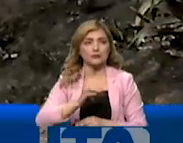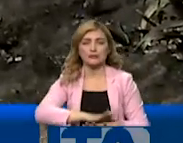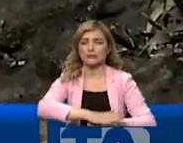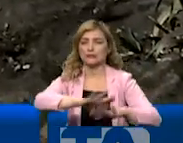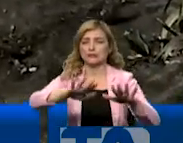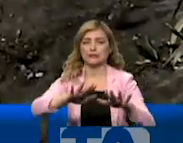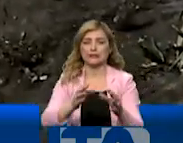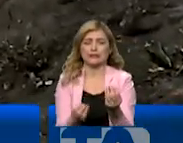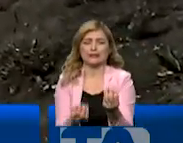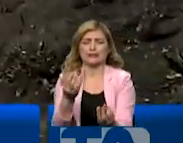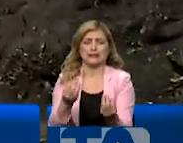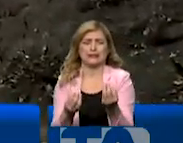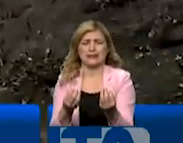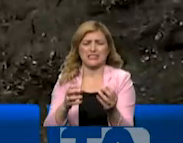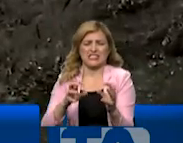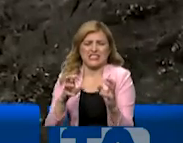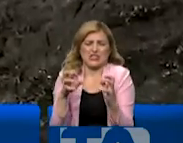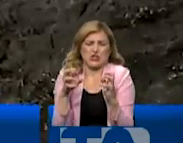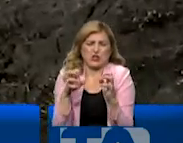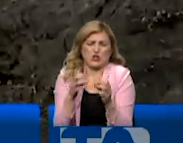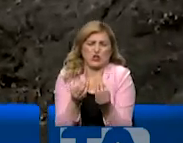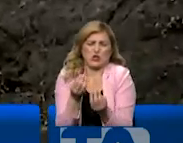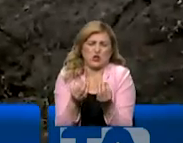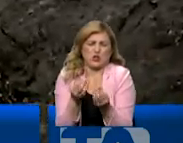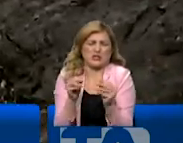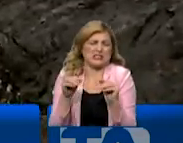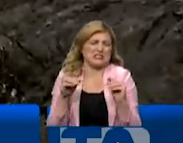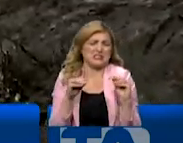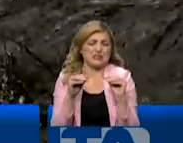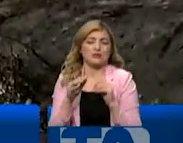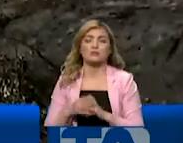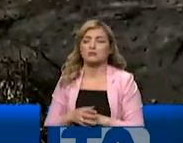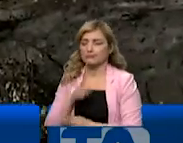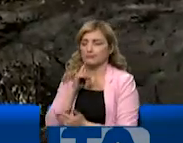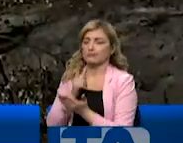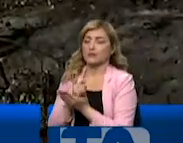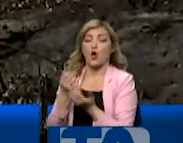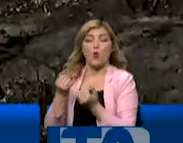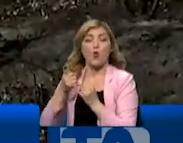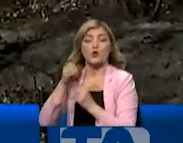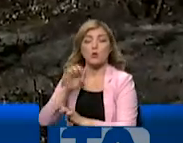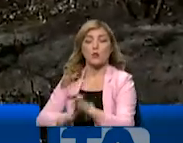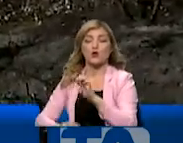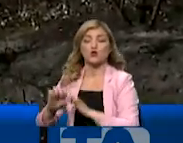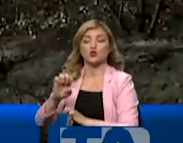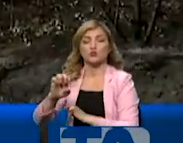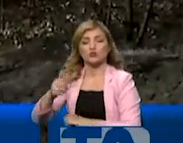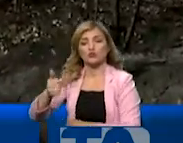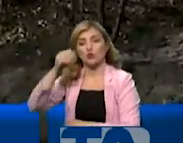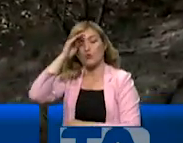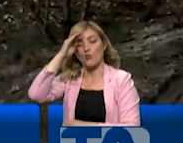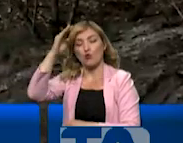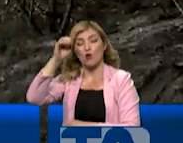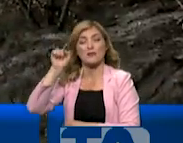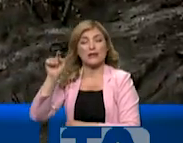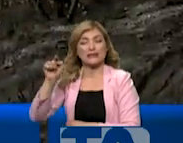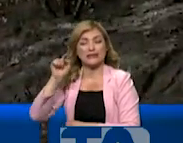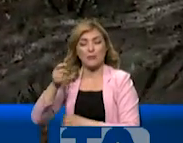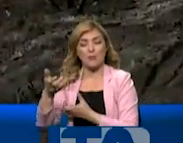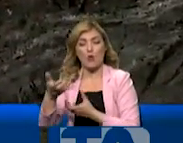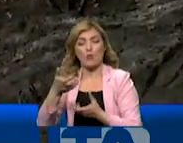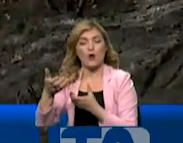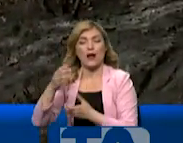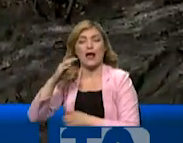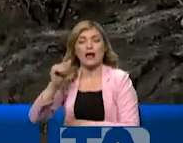quemadas es correcto en la última medición que ahora de hecho el comandante de bomberos de esteban cárdenas